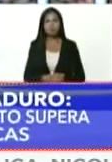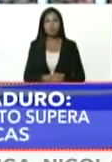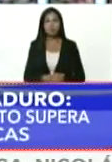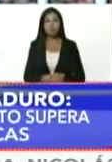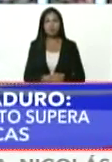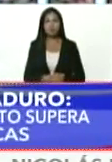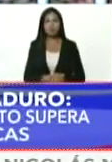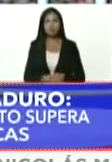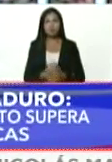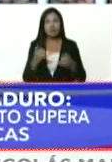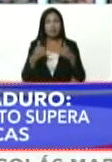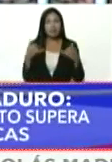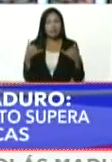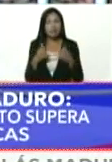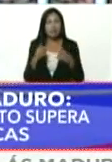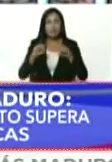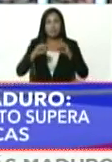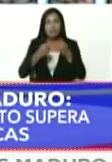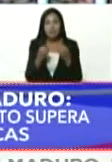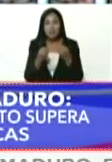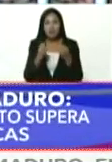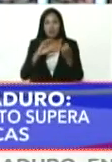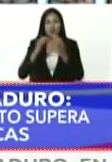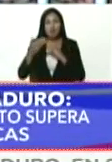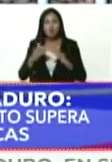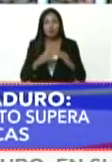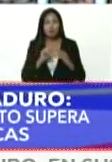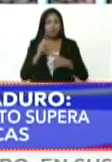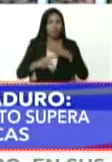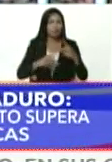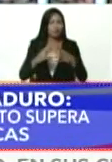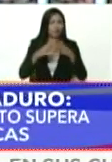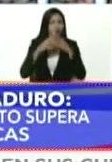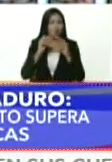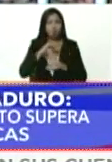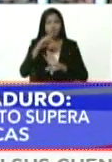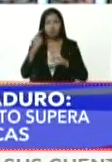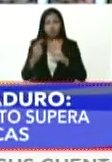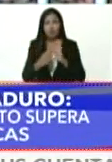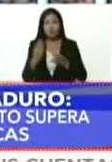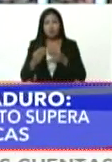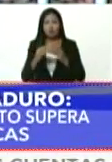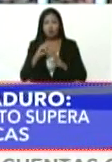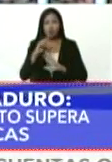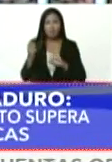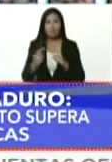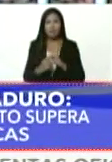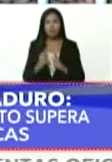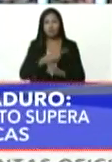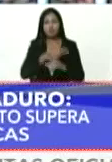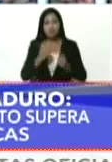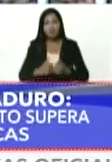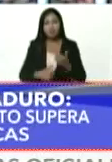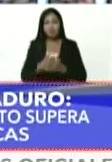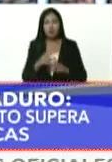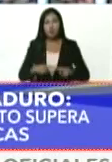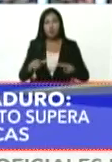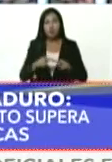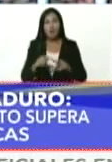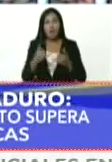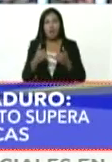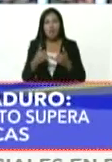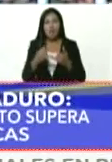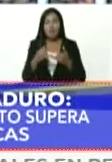La otra línea de las panaderías comunales, producirlo todo, hacerlo todo, fortalecer. Aquí falta la línea de los